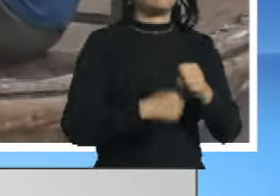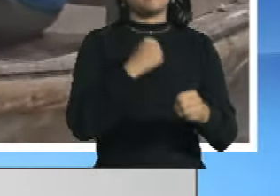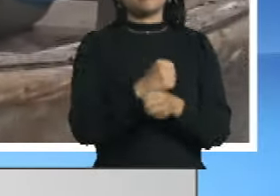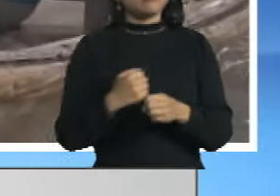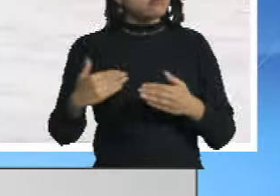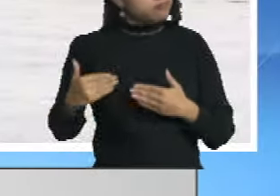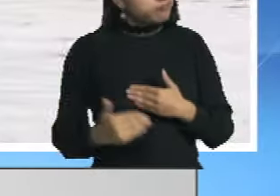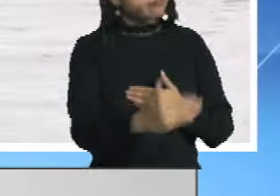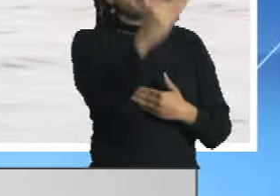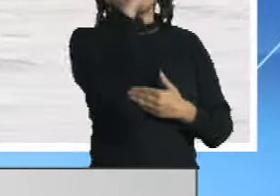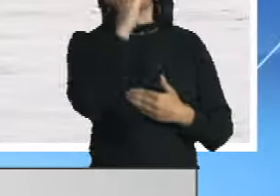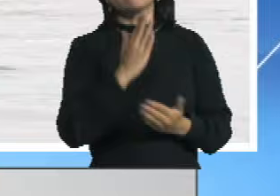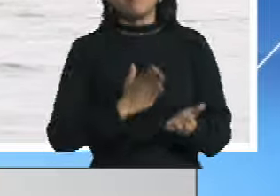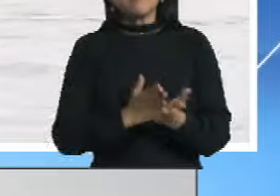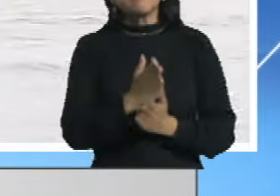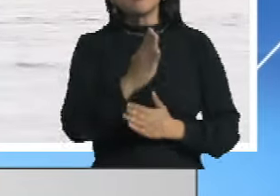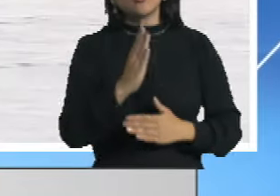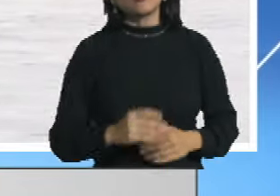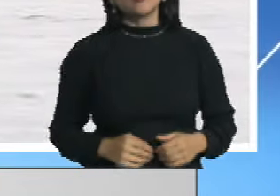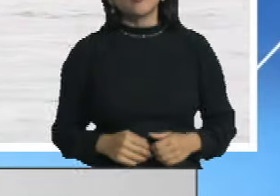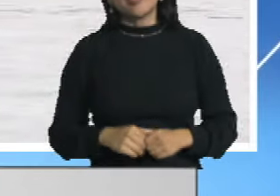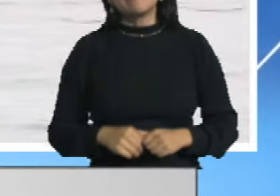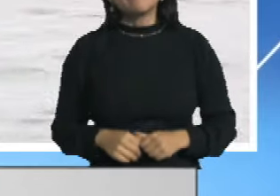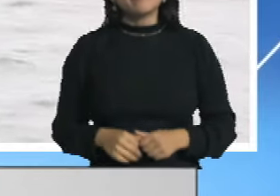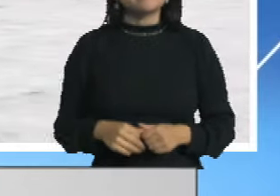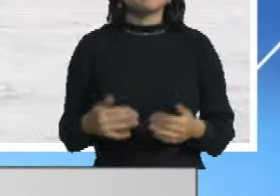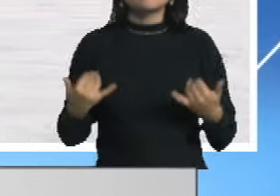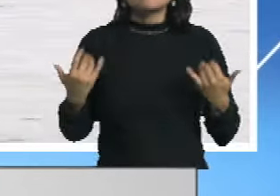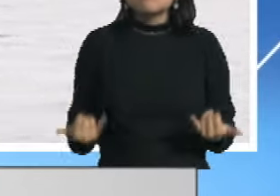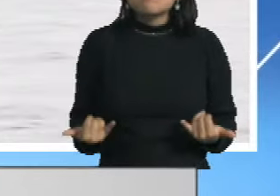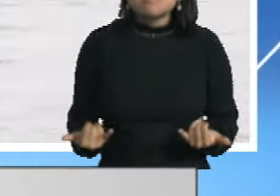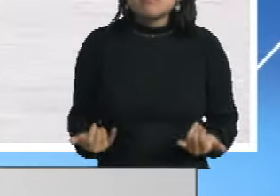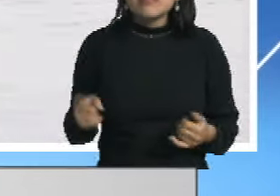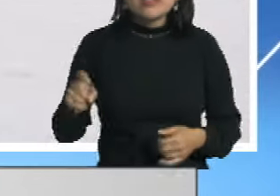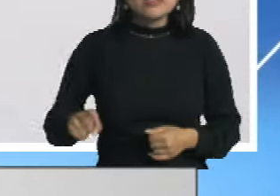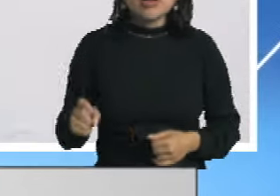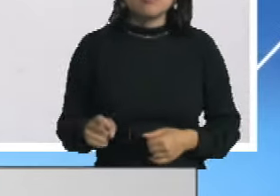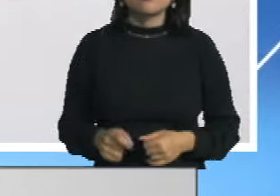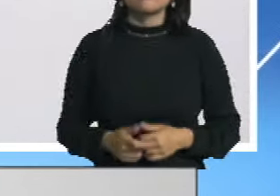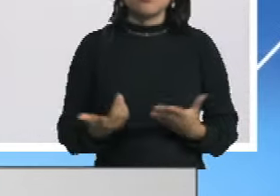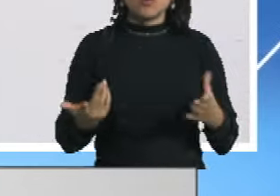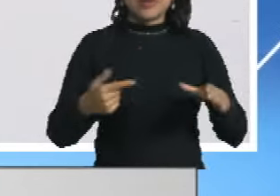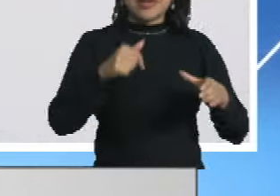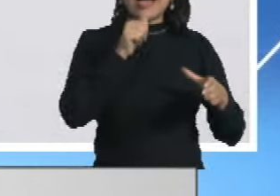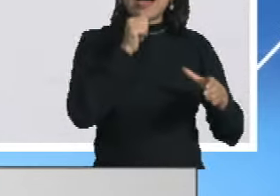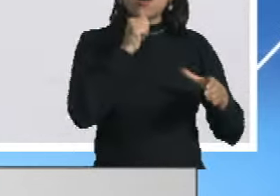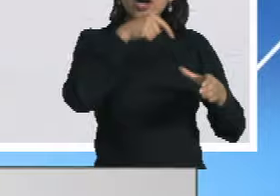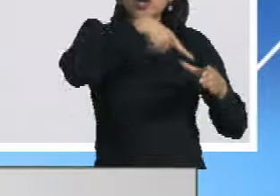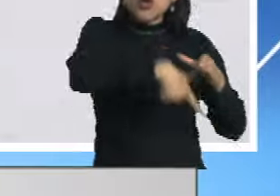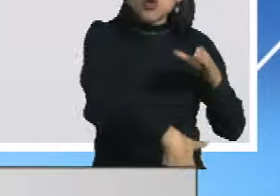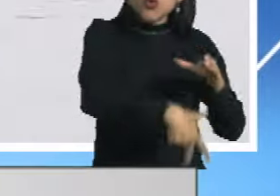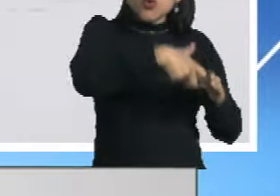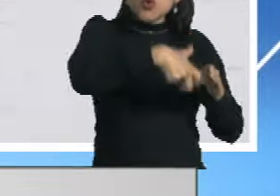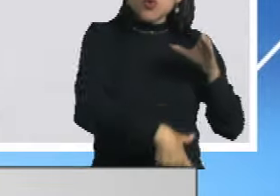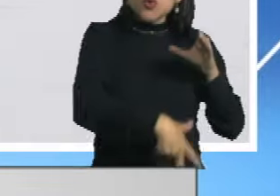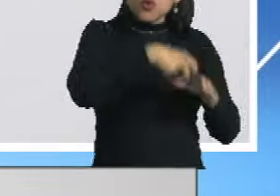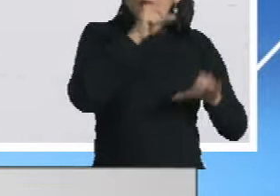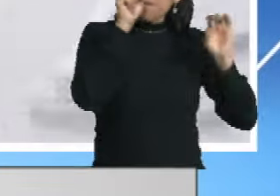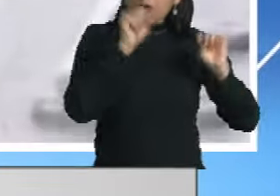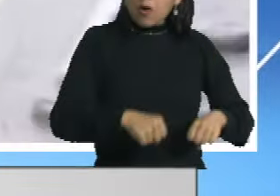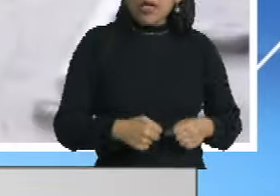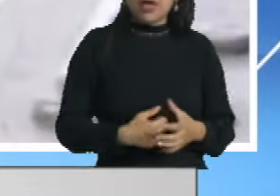se ve que va a continuar, poder nosotros tener la exploración de agua en el subsuelo, poder nosotros